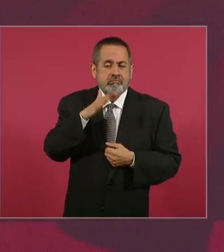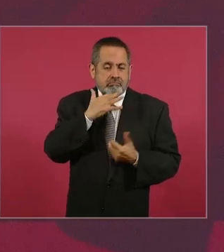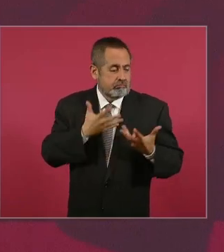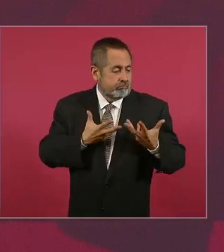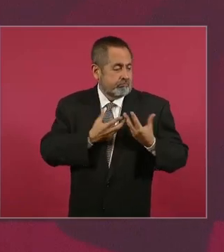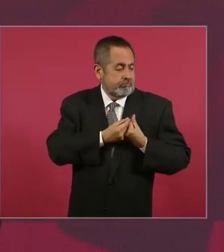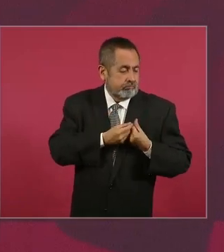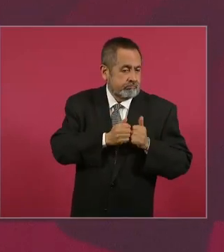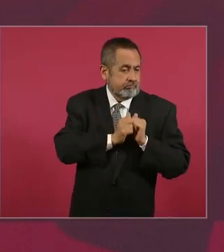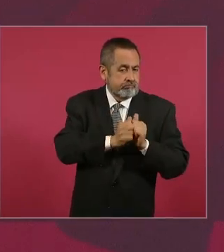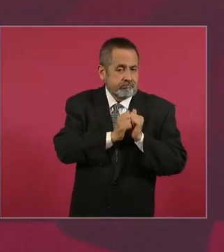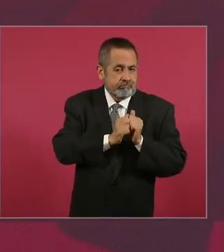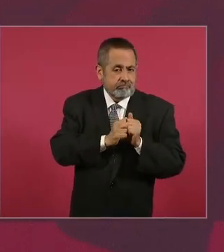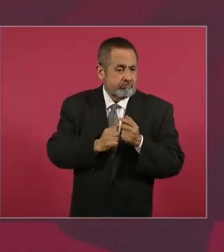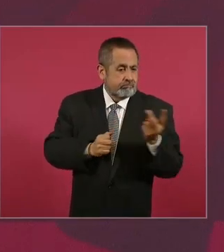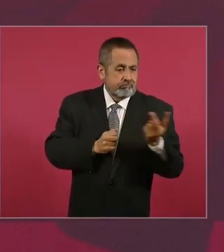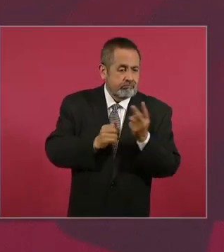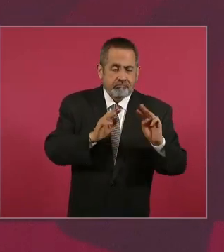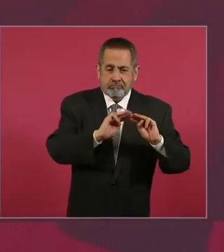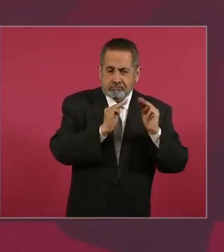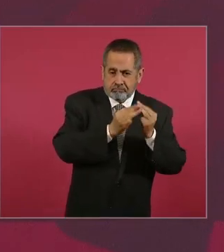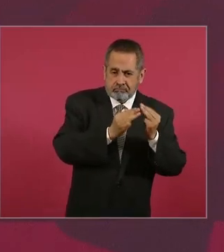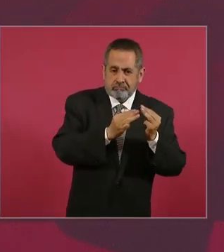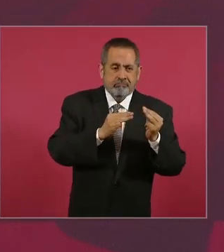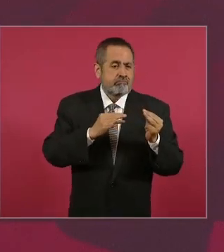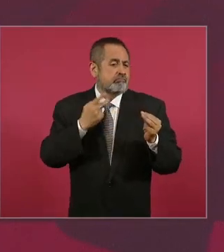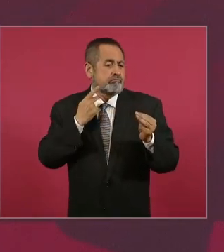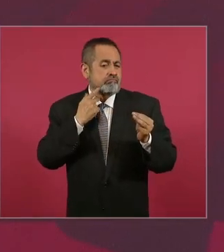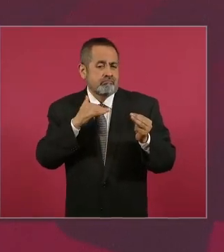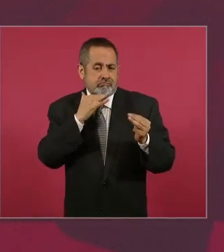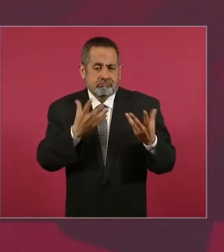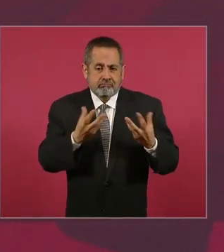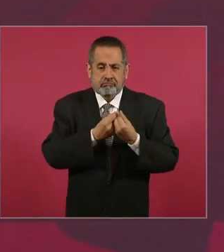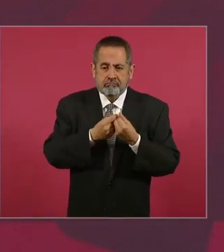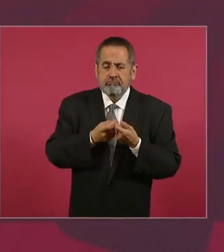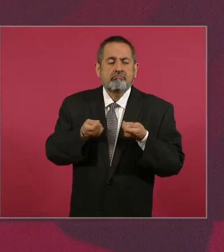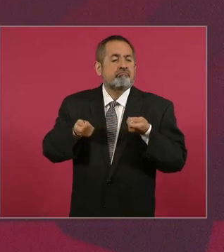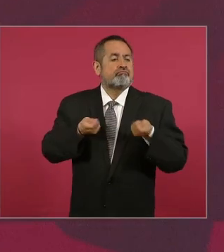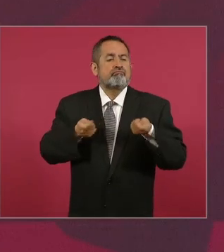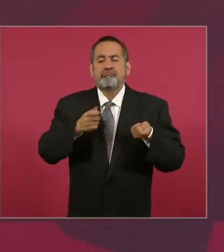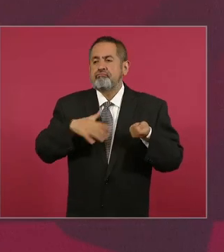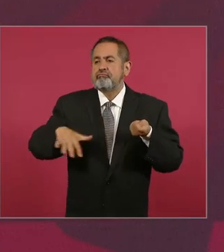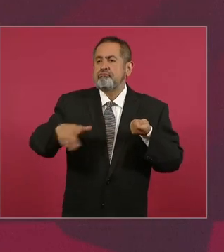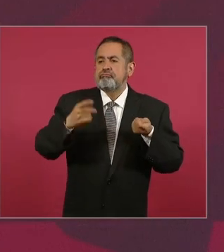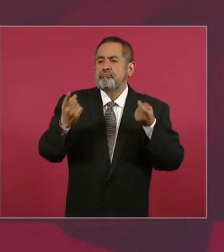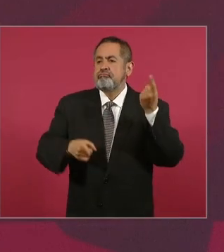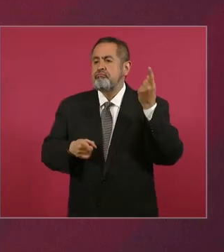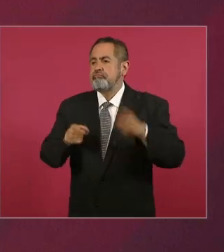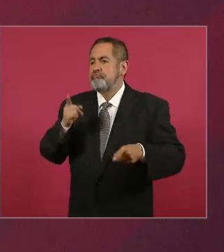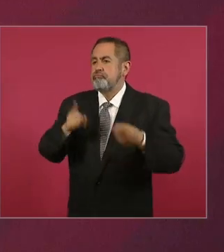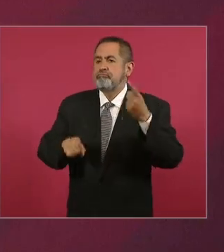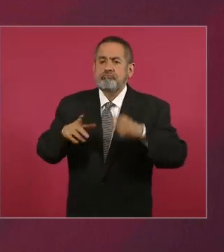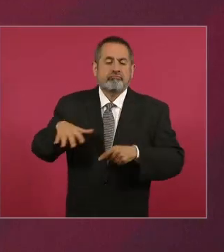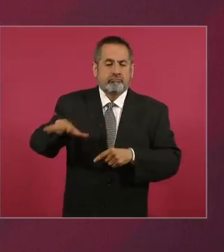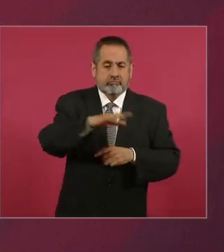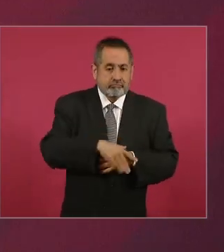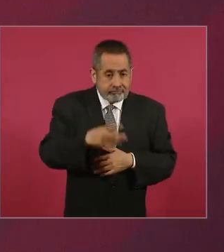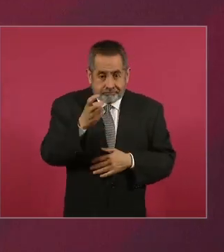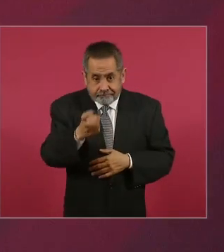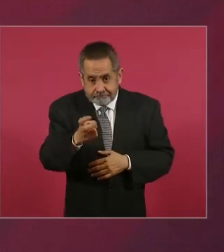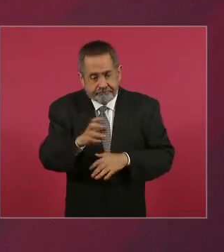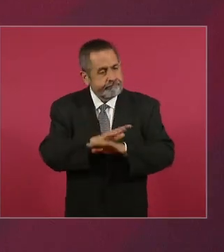como la delincuencia organizada, los que tenían el poder en el país. Eso ya no